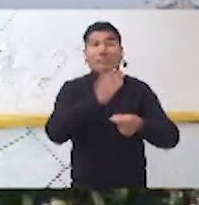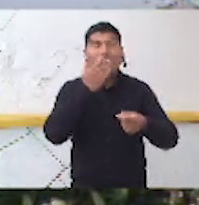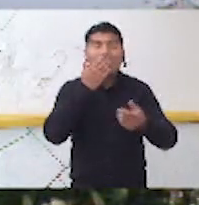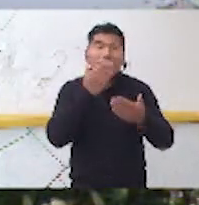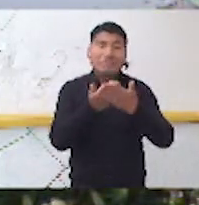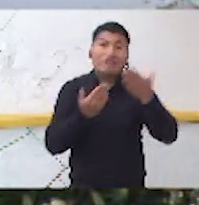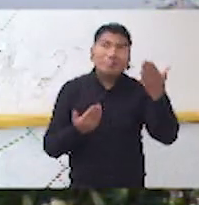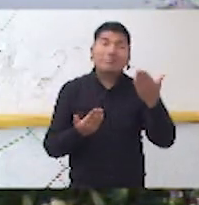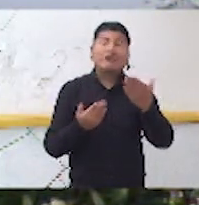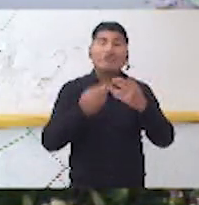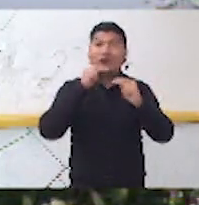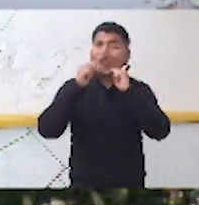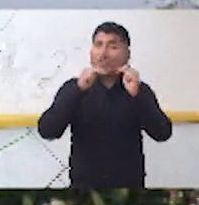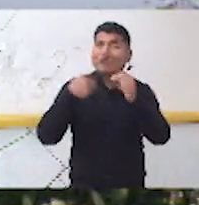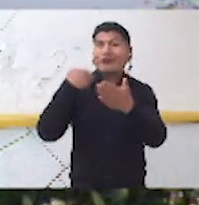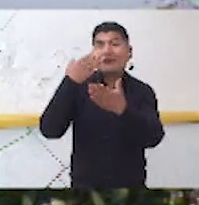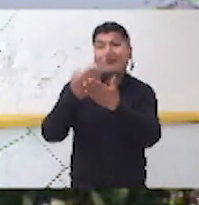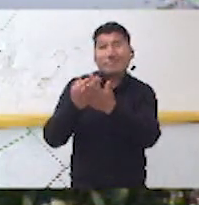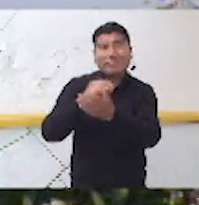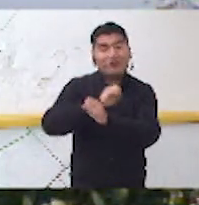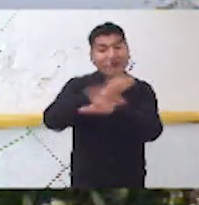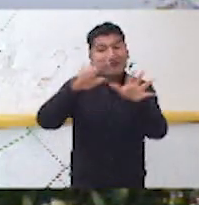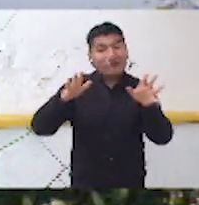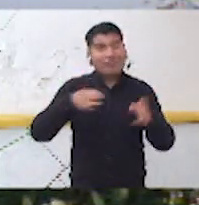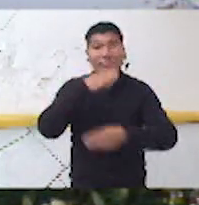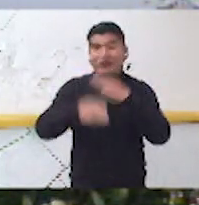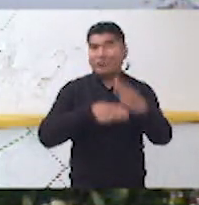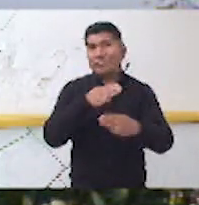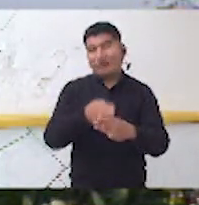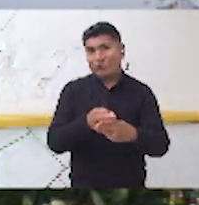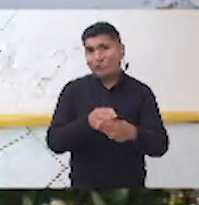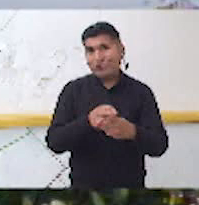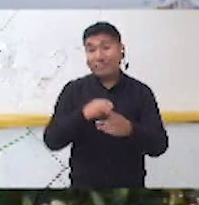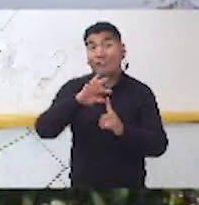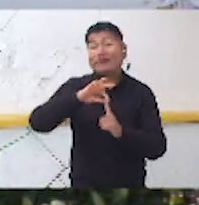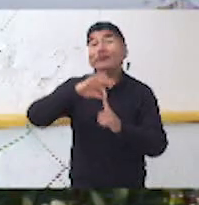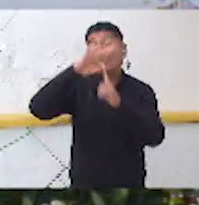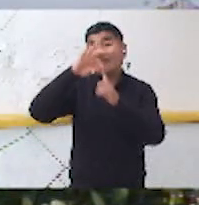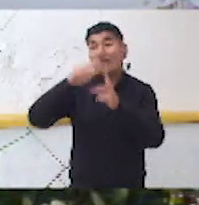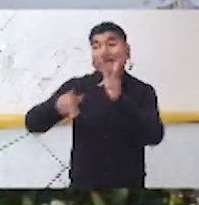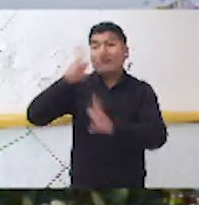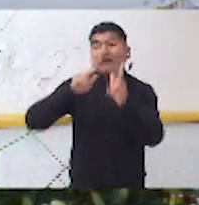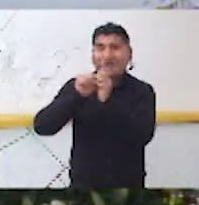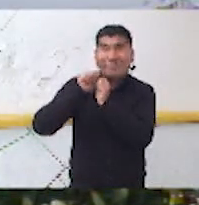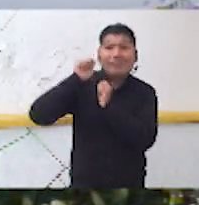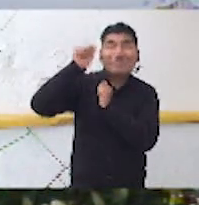a todos los confines de la tierra, de manera especial a los más alejados,